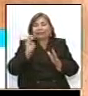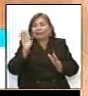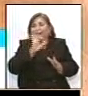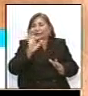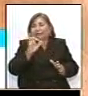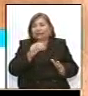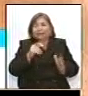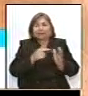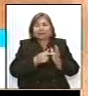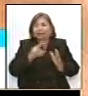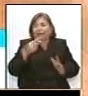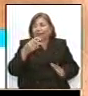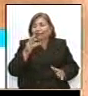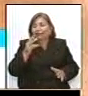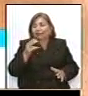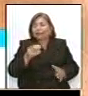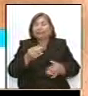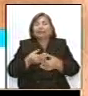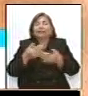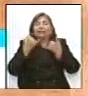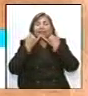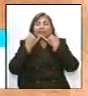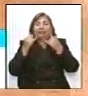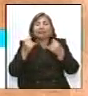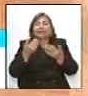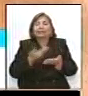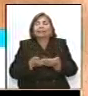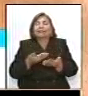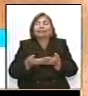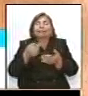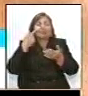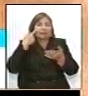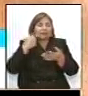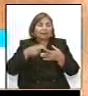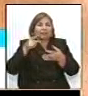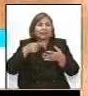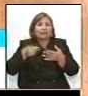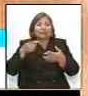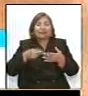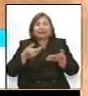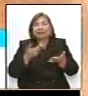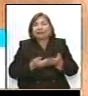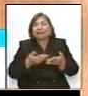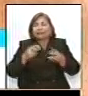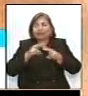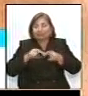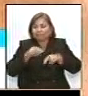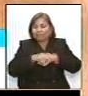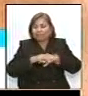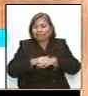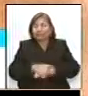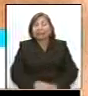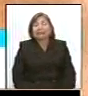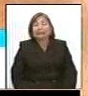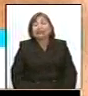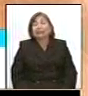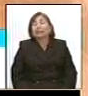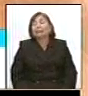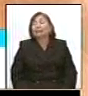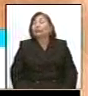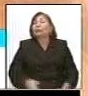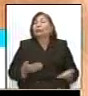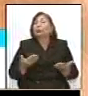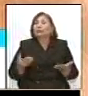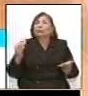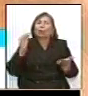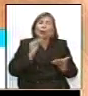febrero de 2017, meses en que los informes del congresista denunciado han sido observados y son materia de la presente investigación. Por tanto, ahí hay una